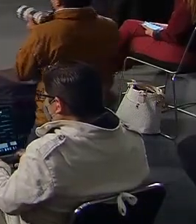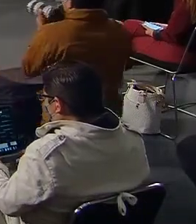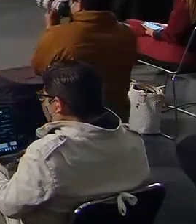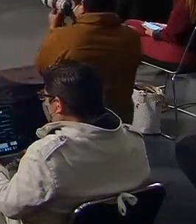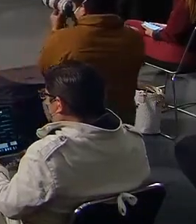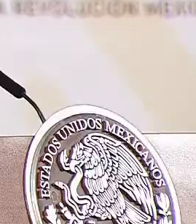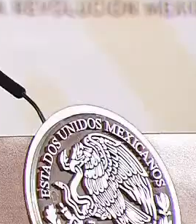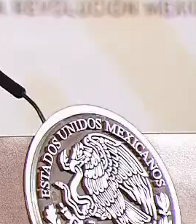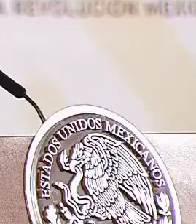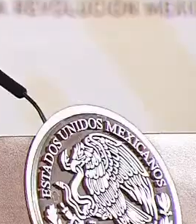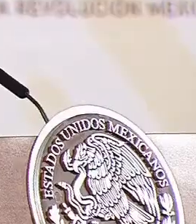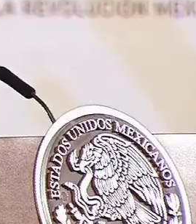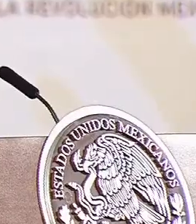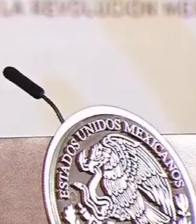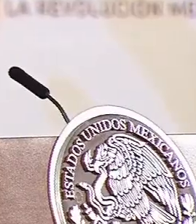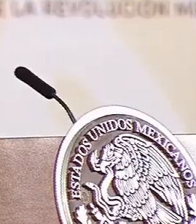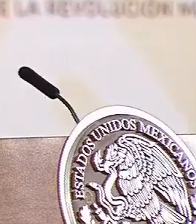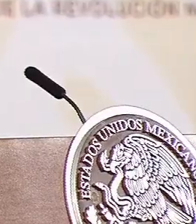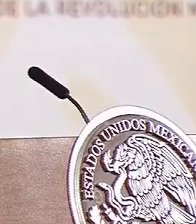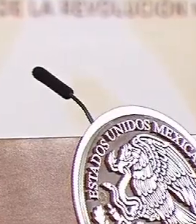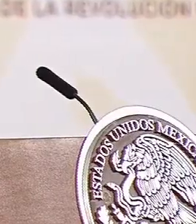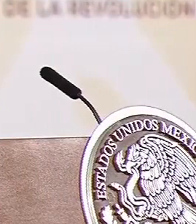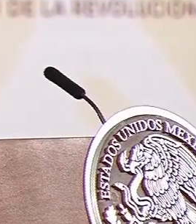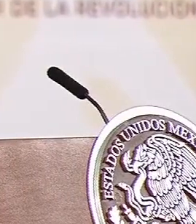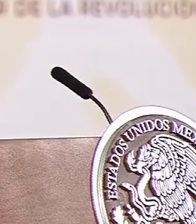aproveche, Juan, porque no le vamos a